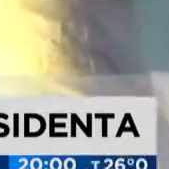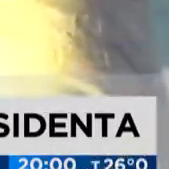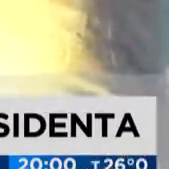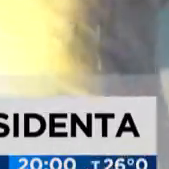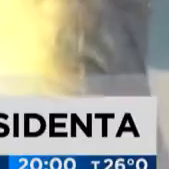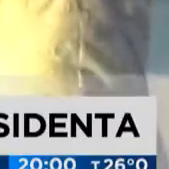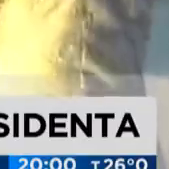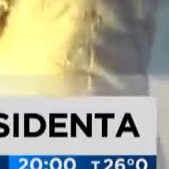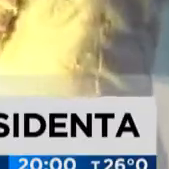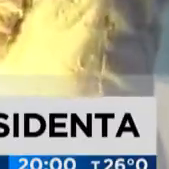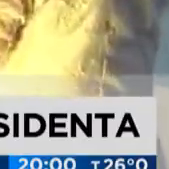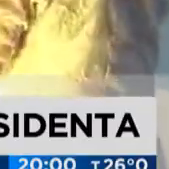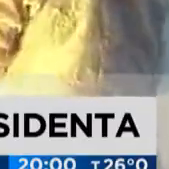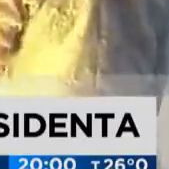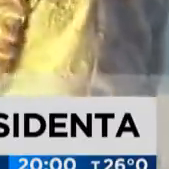prisión.